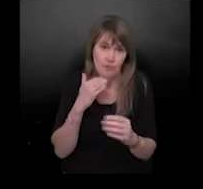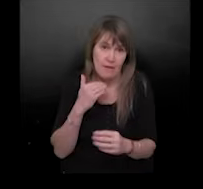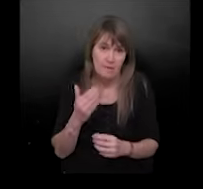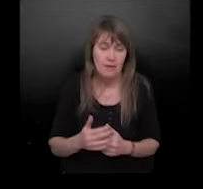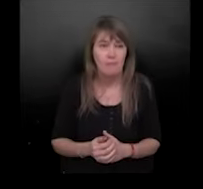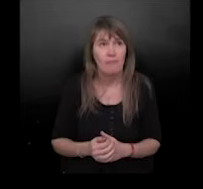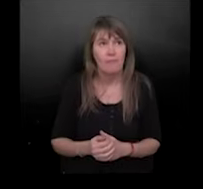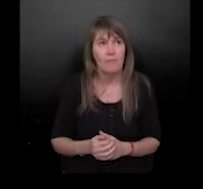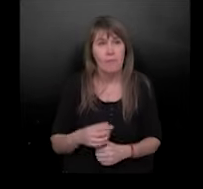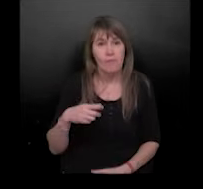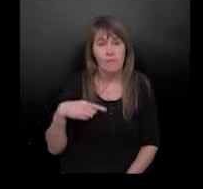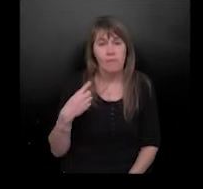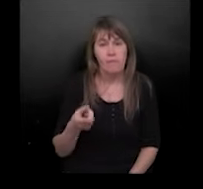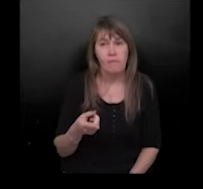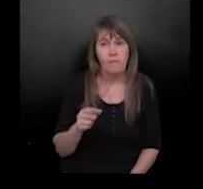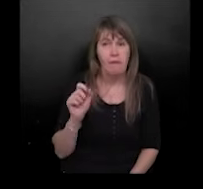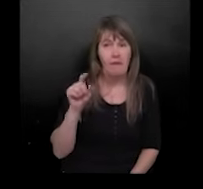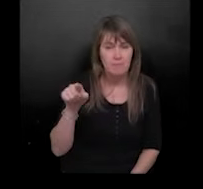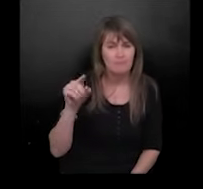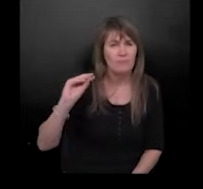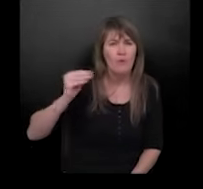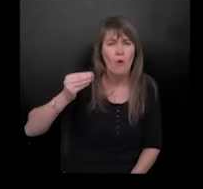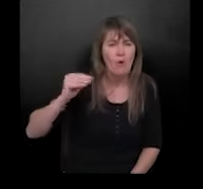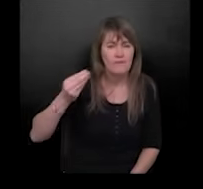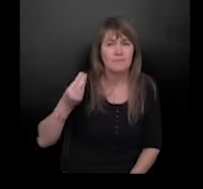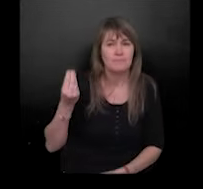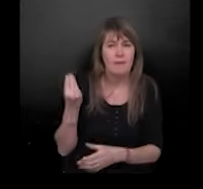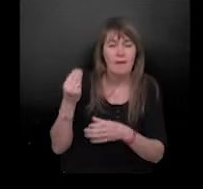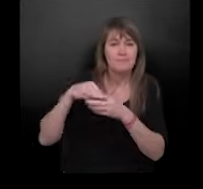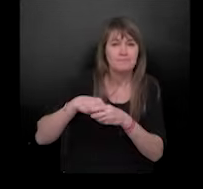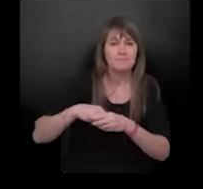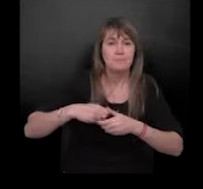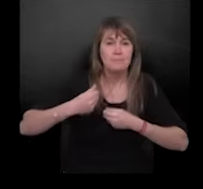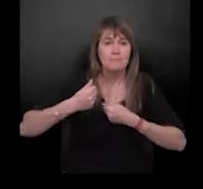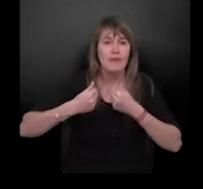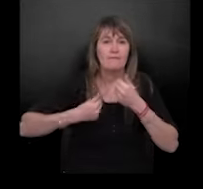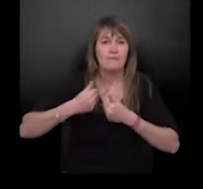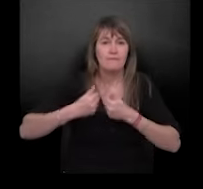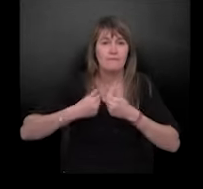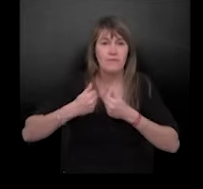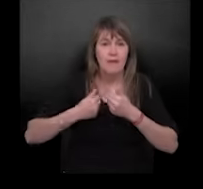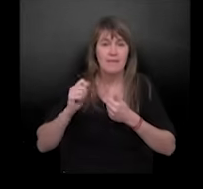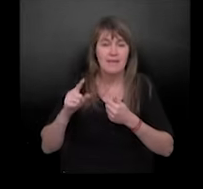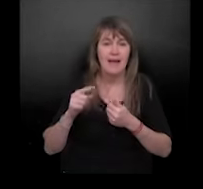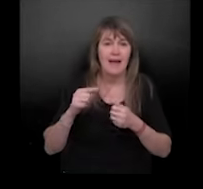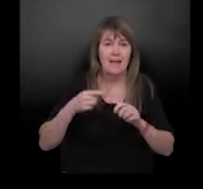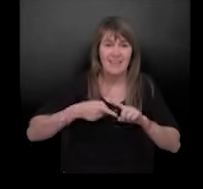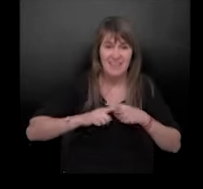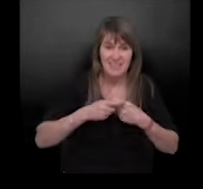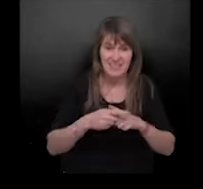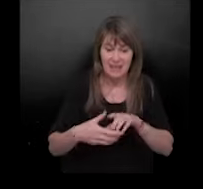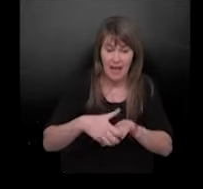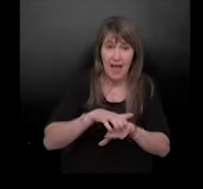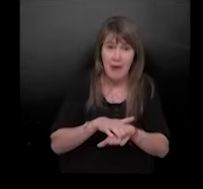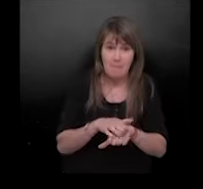el él de muy joven ingresó a la fábrica de fábrica de textil alpargata